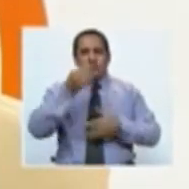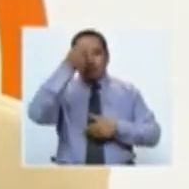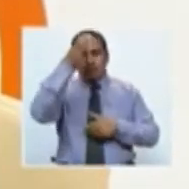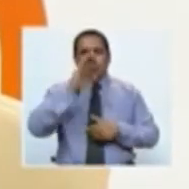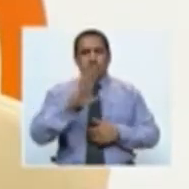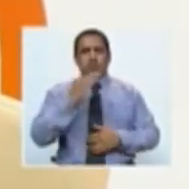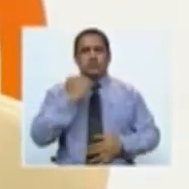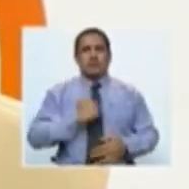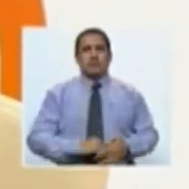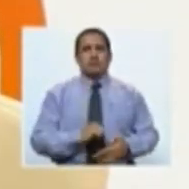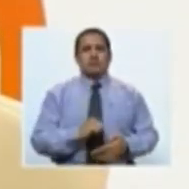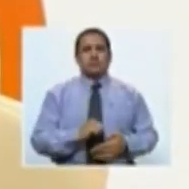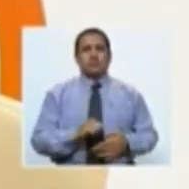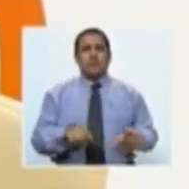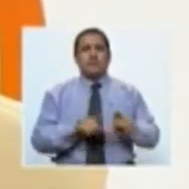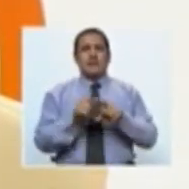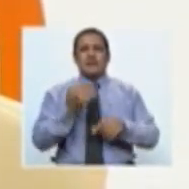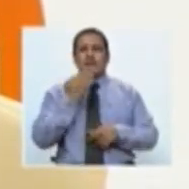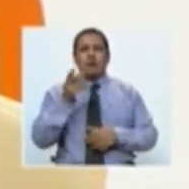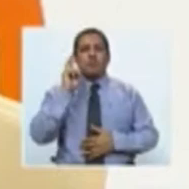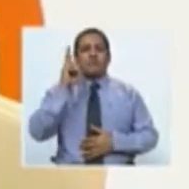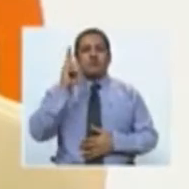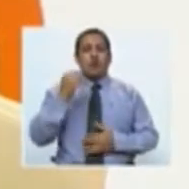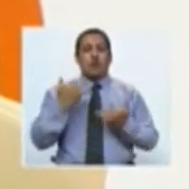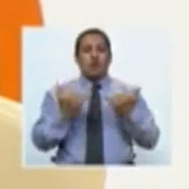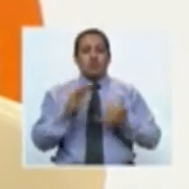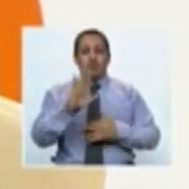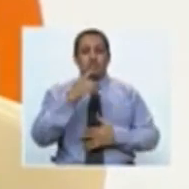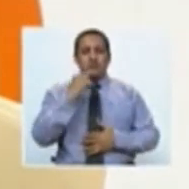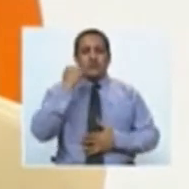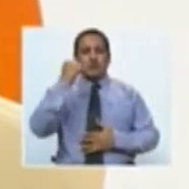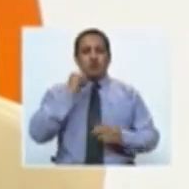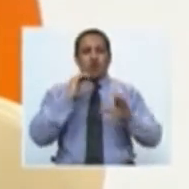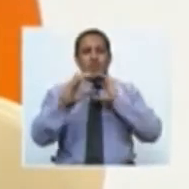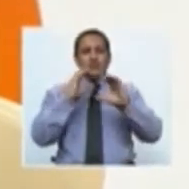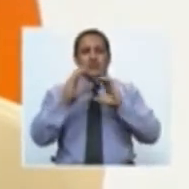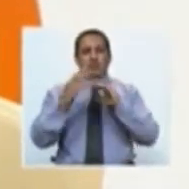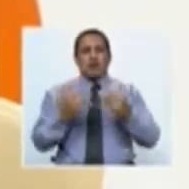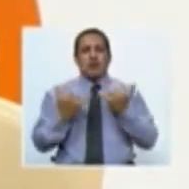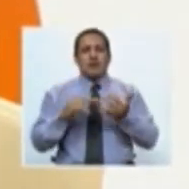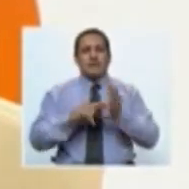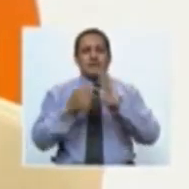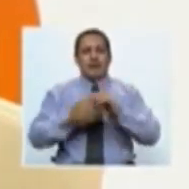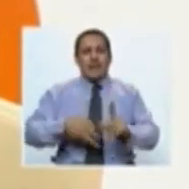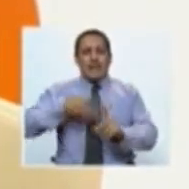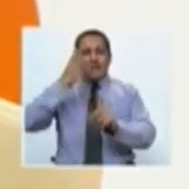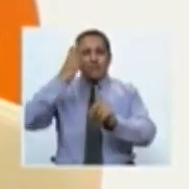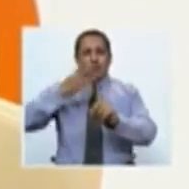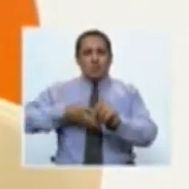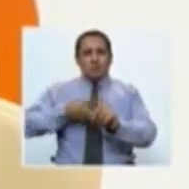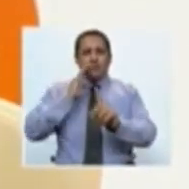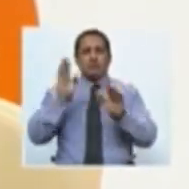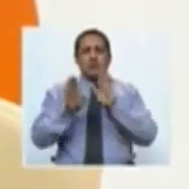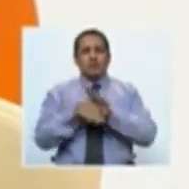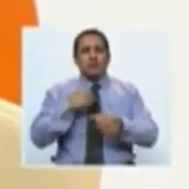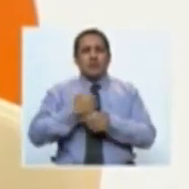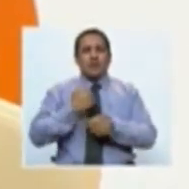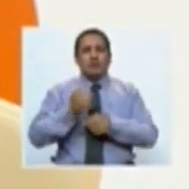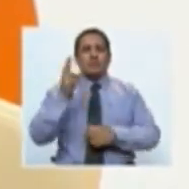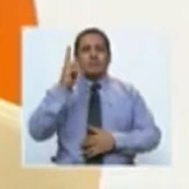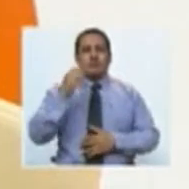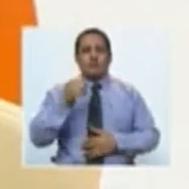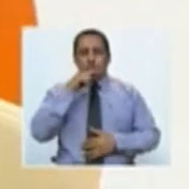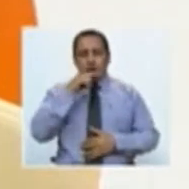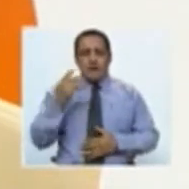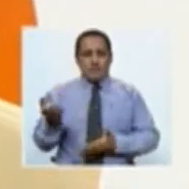brindar conocimiento a sus hijos, los maestros. Hoy en Tus Derechos conversamos acerca de la evaluación del desempeño de